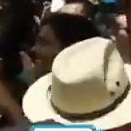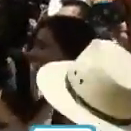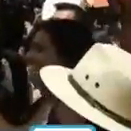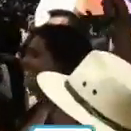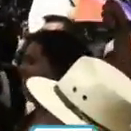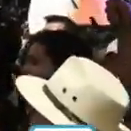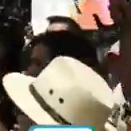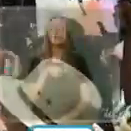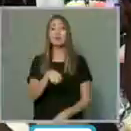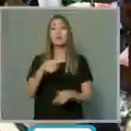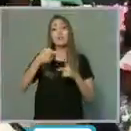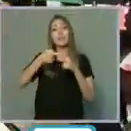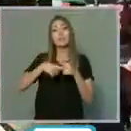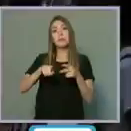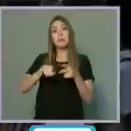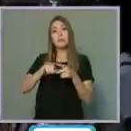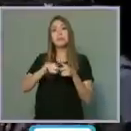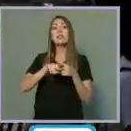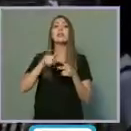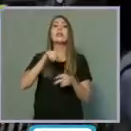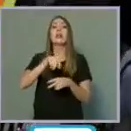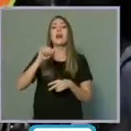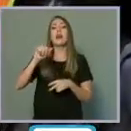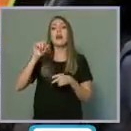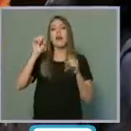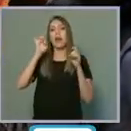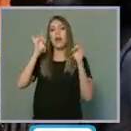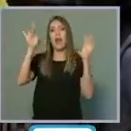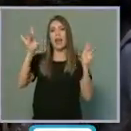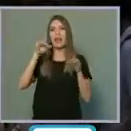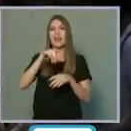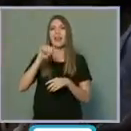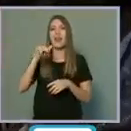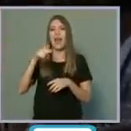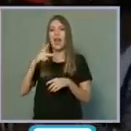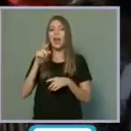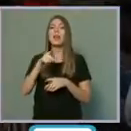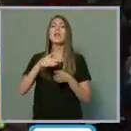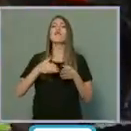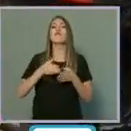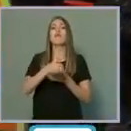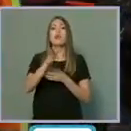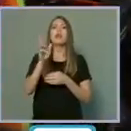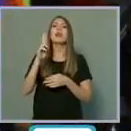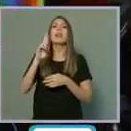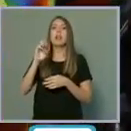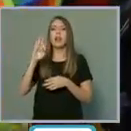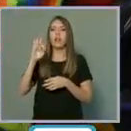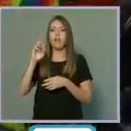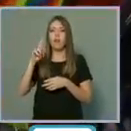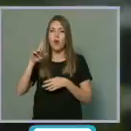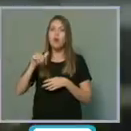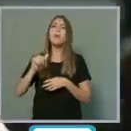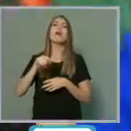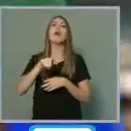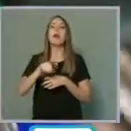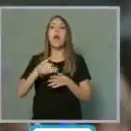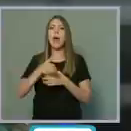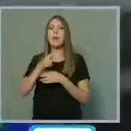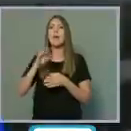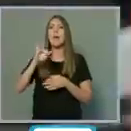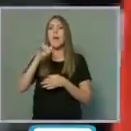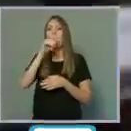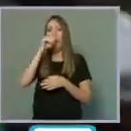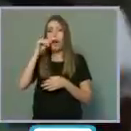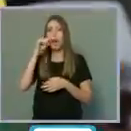La marcha iniciará en el Ángel de la Independencia, recorrerá Avenida Paseo de la Reforma, continuará por Avenida Juárez y Madero para